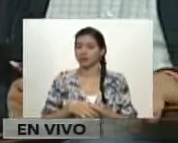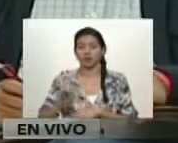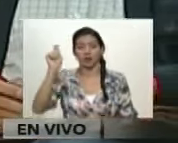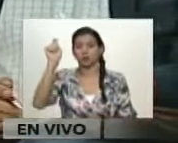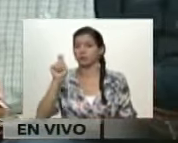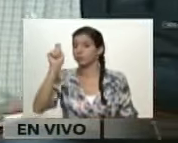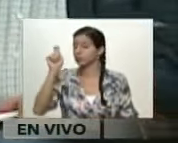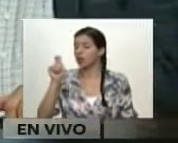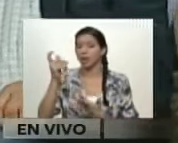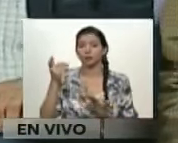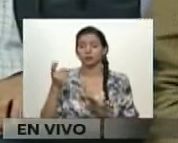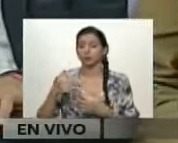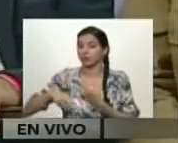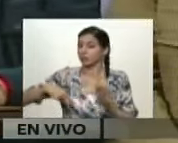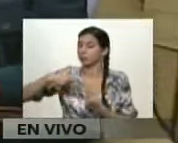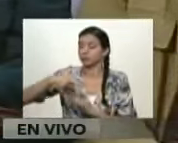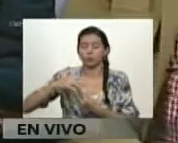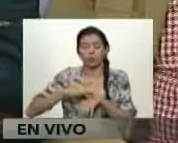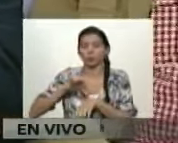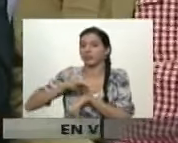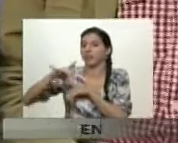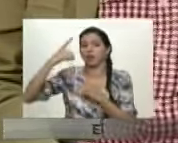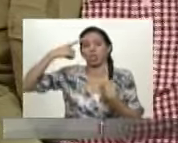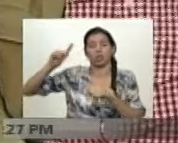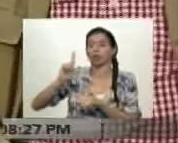compañeros y compañeras del Bloque de la Patria.